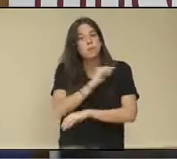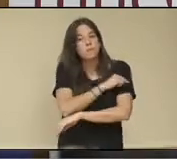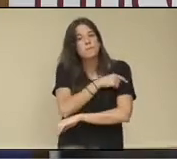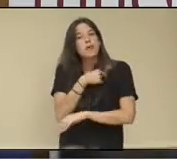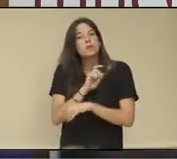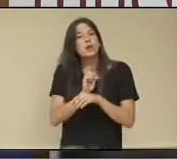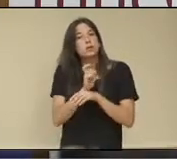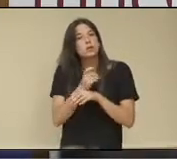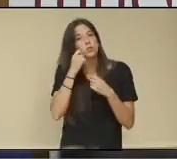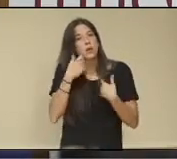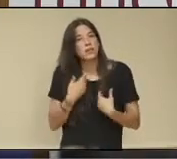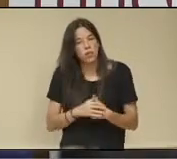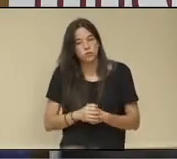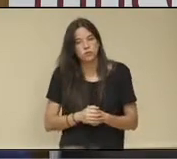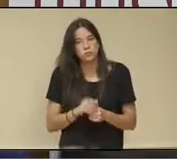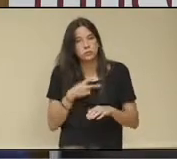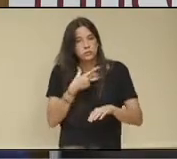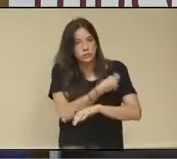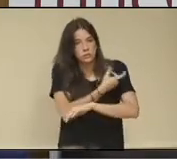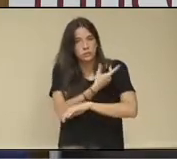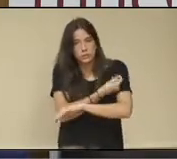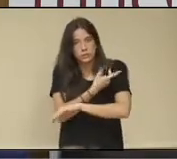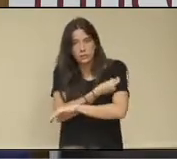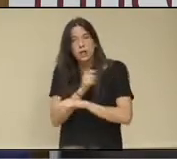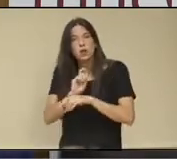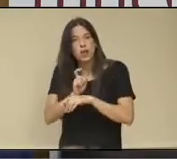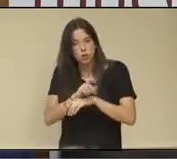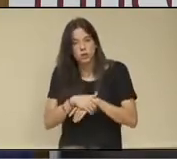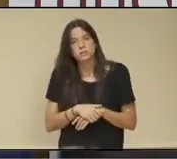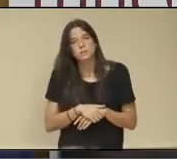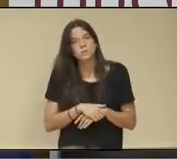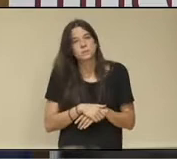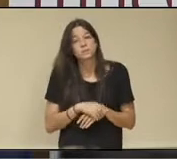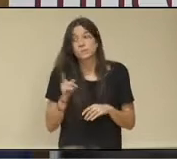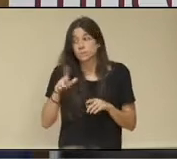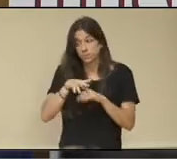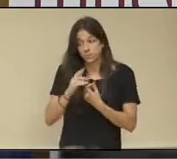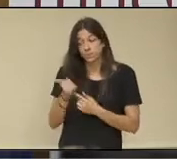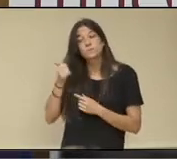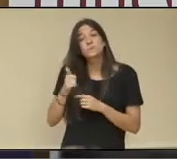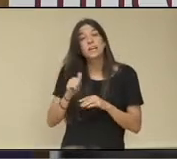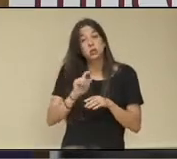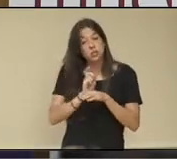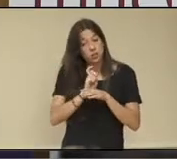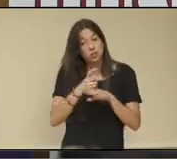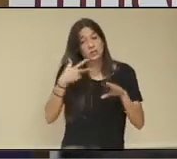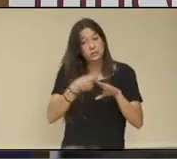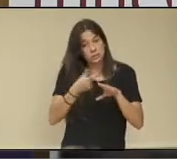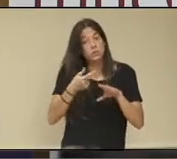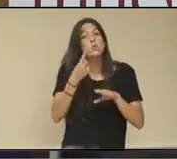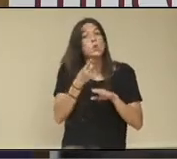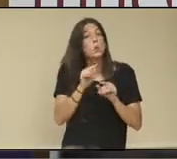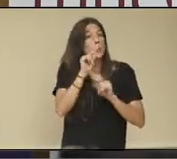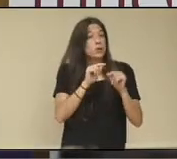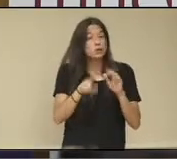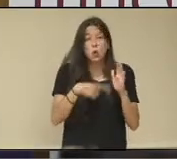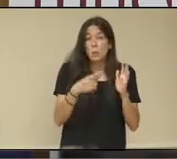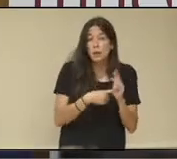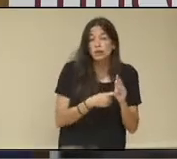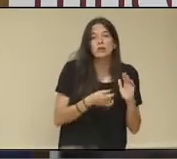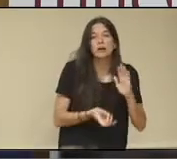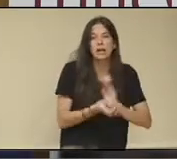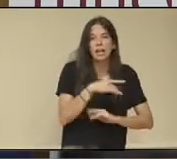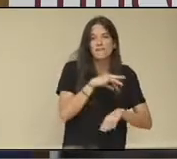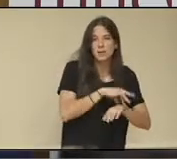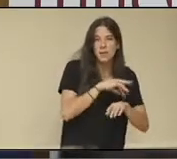humanizados. En estos ratones, un virus completo, un virus normal, les causa una enfermedad, pérdida de peso